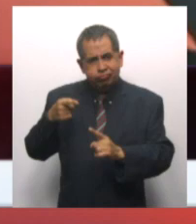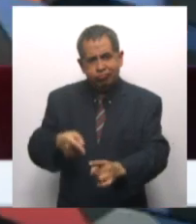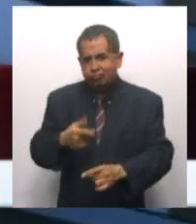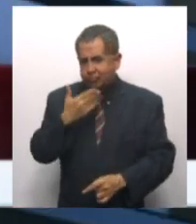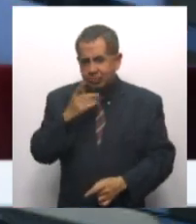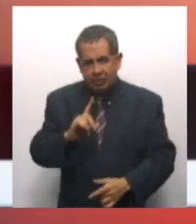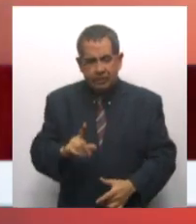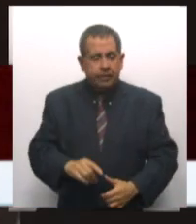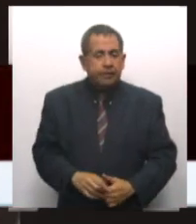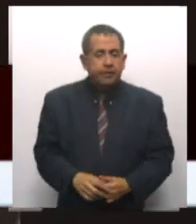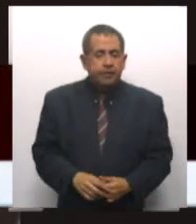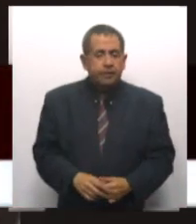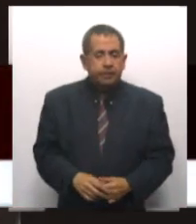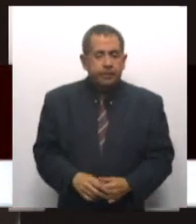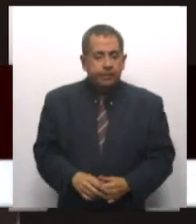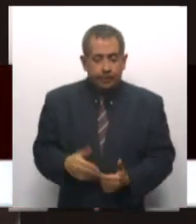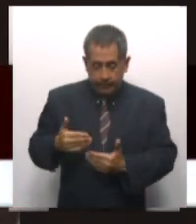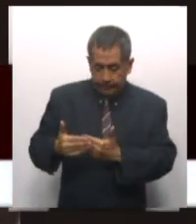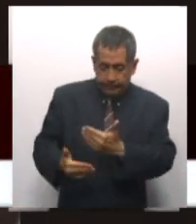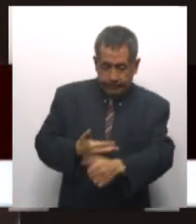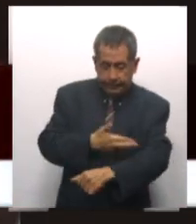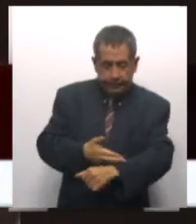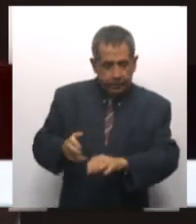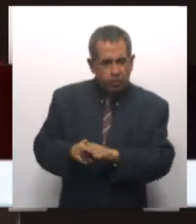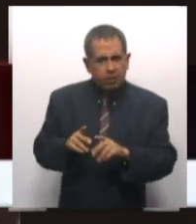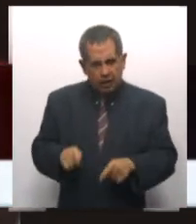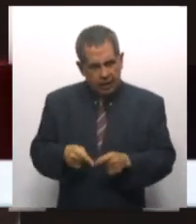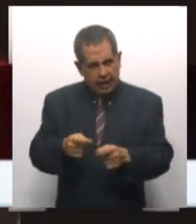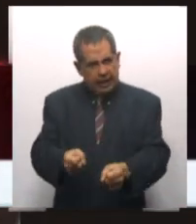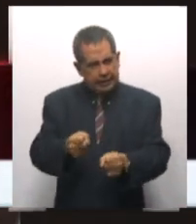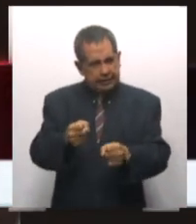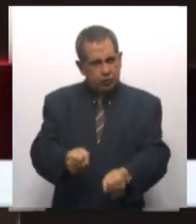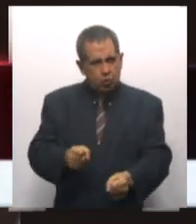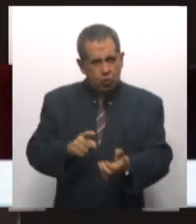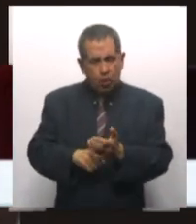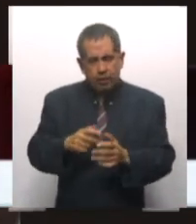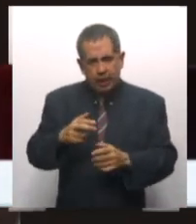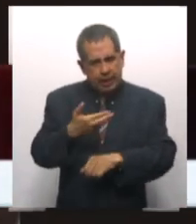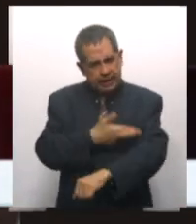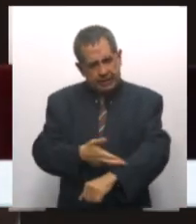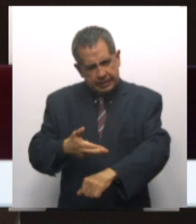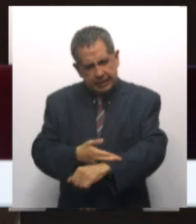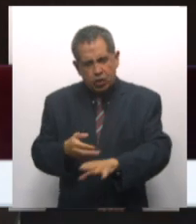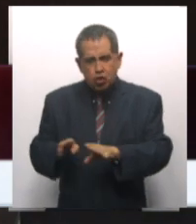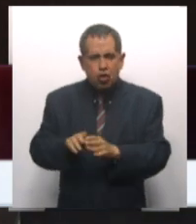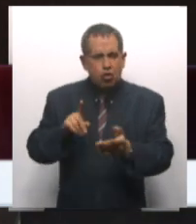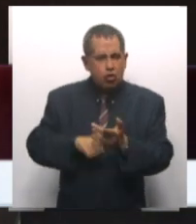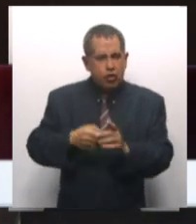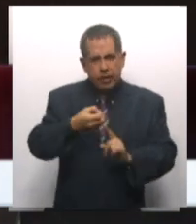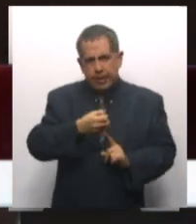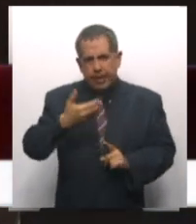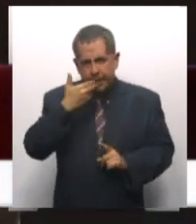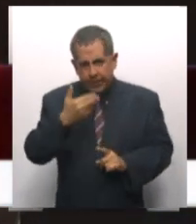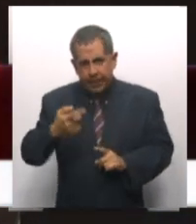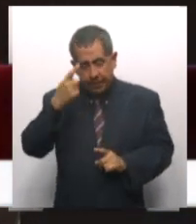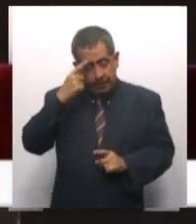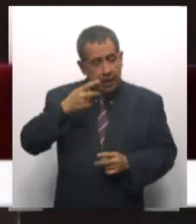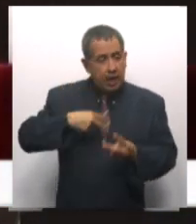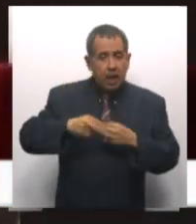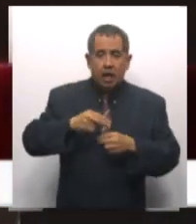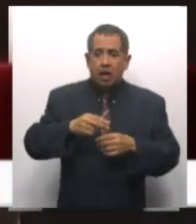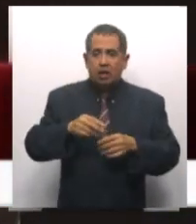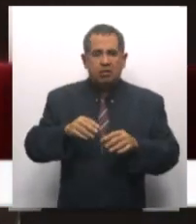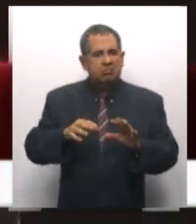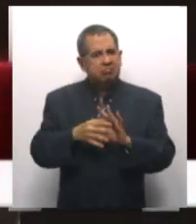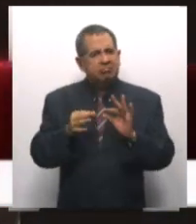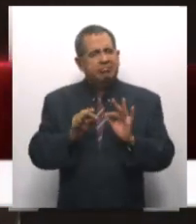esenciales. Este procedimiento prevé garantizar las formalidades del caso y el derecho humano al debido